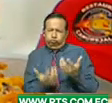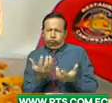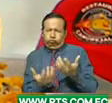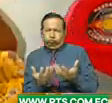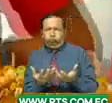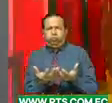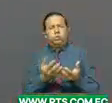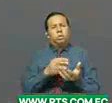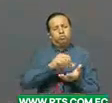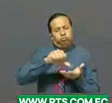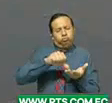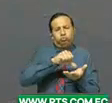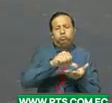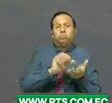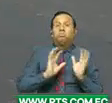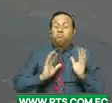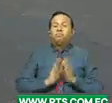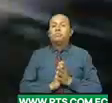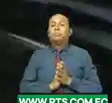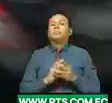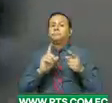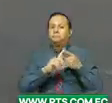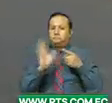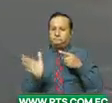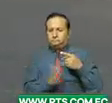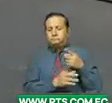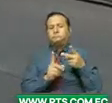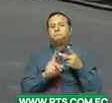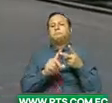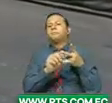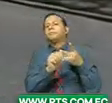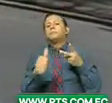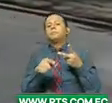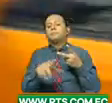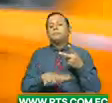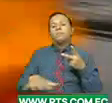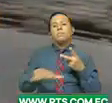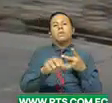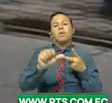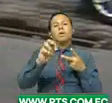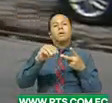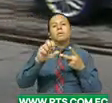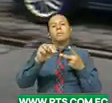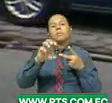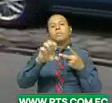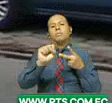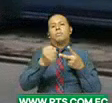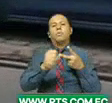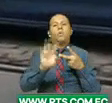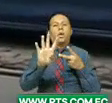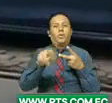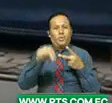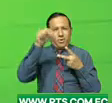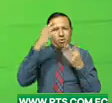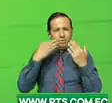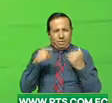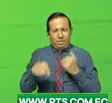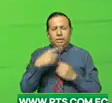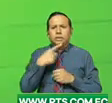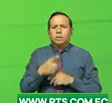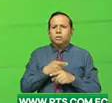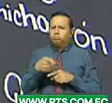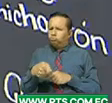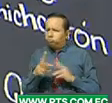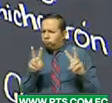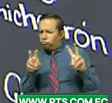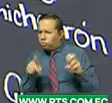tiene salsa de marisco. Siguiendo con nuestro recorrido, nos dirigimos al sector de Samanes 4, al norte de la urbe. Allí visitamos la